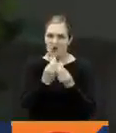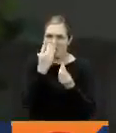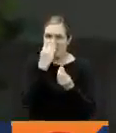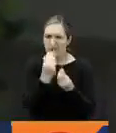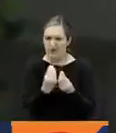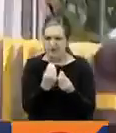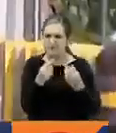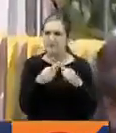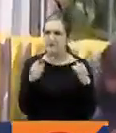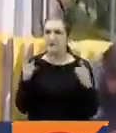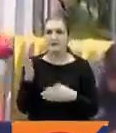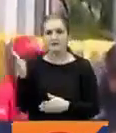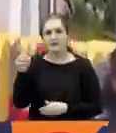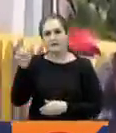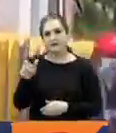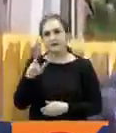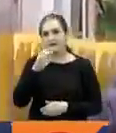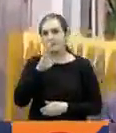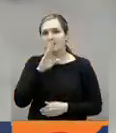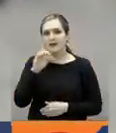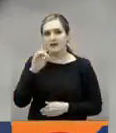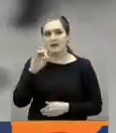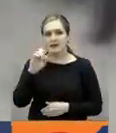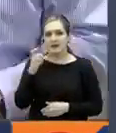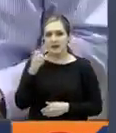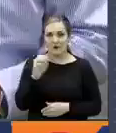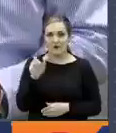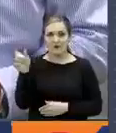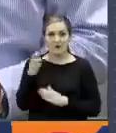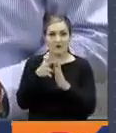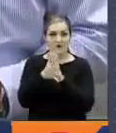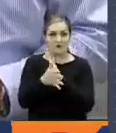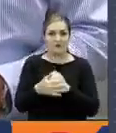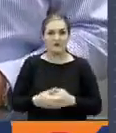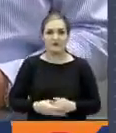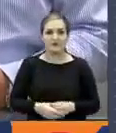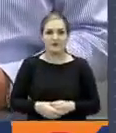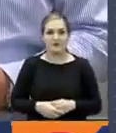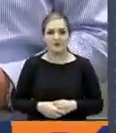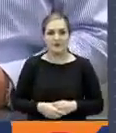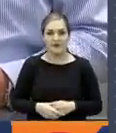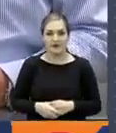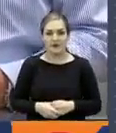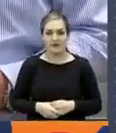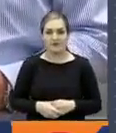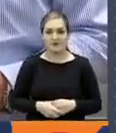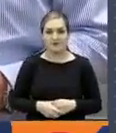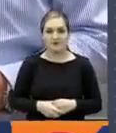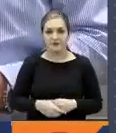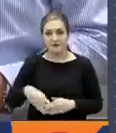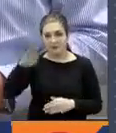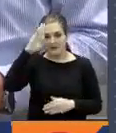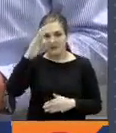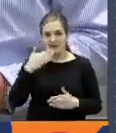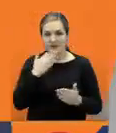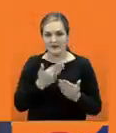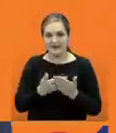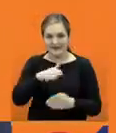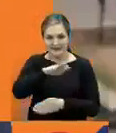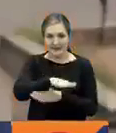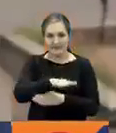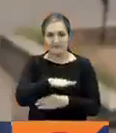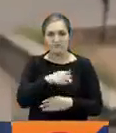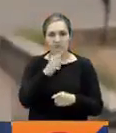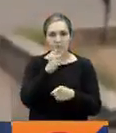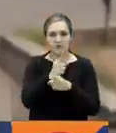tardes. ¿Cuáles son esos detalles de la denuncia presentada por el funcionario? Muy buenas tardes. Pues efectivamente el registrador hace